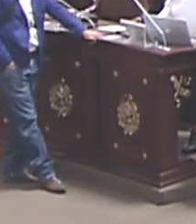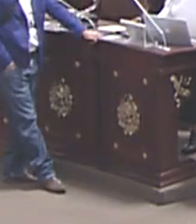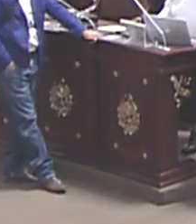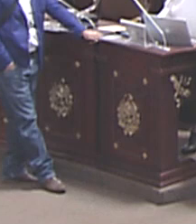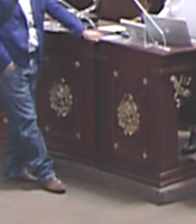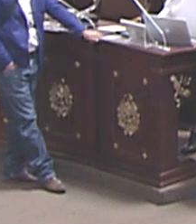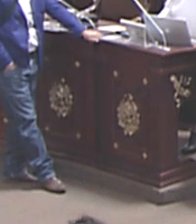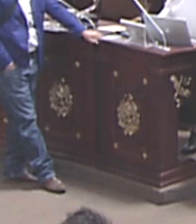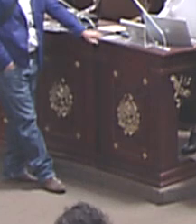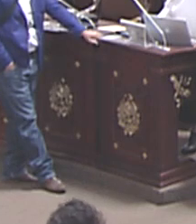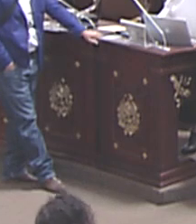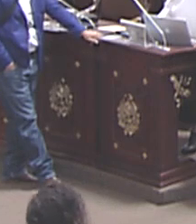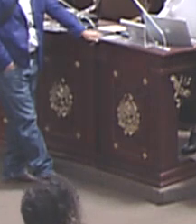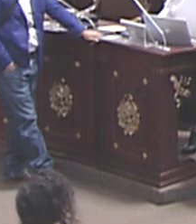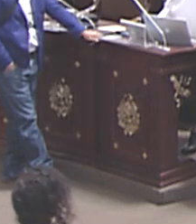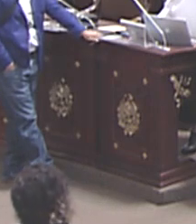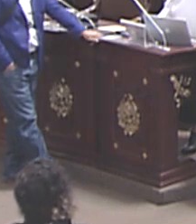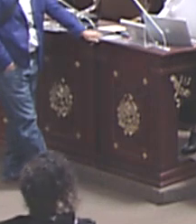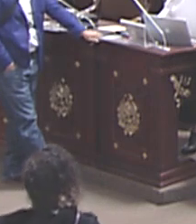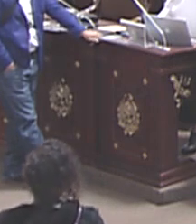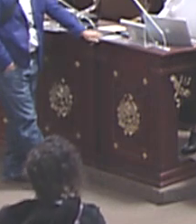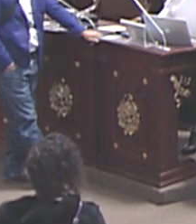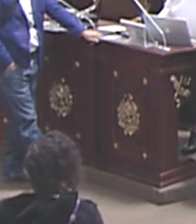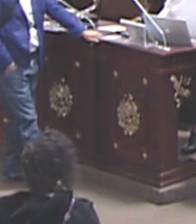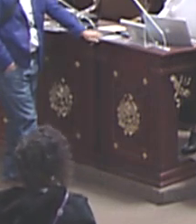El diputado José Fernando Aboy Tizaro.